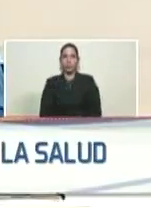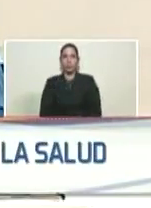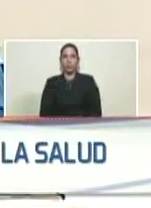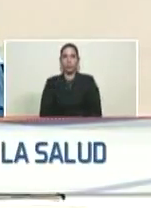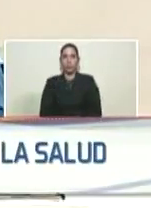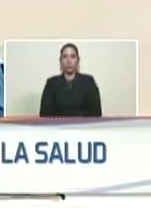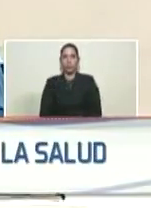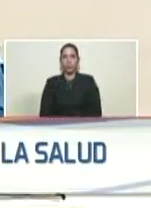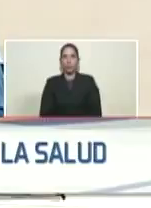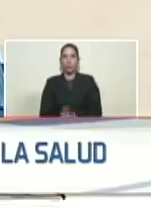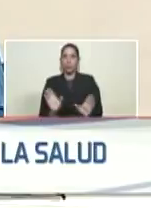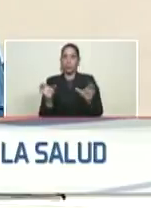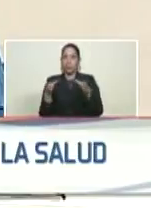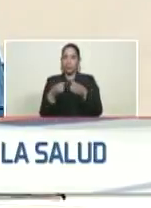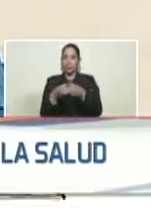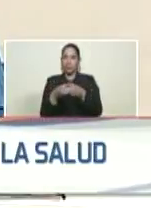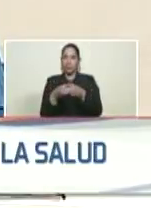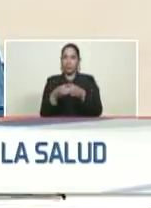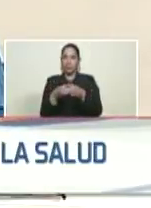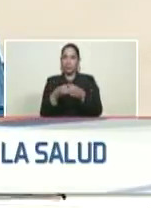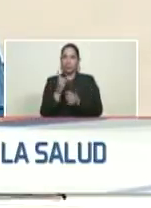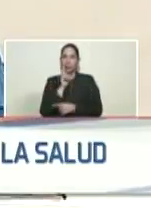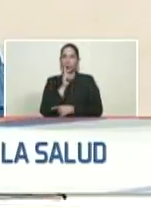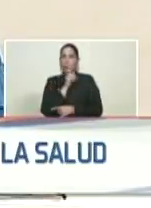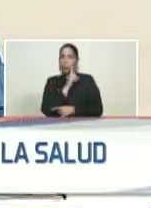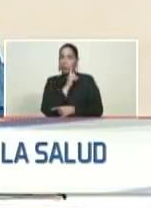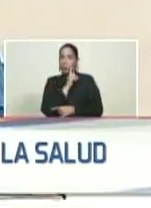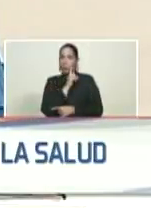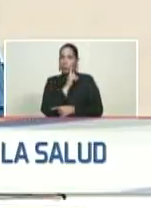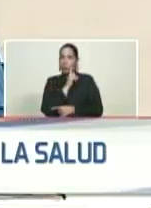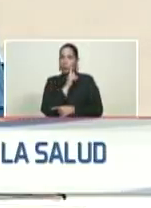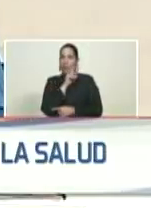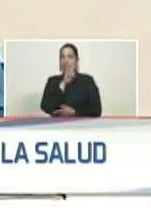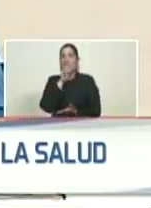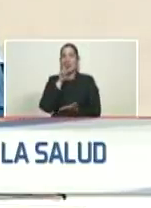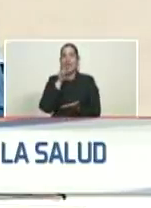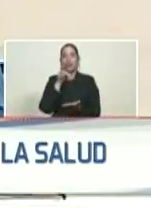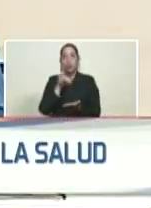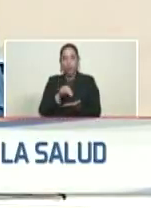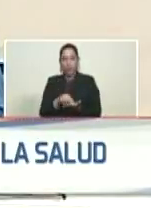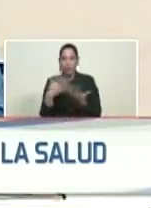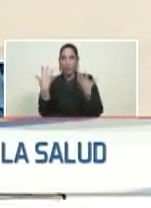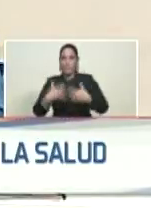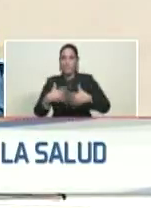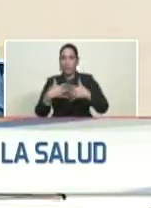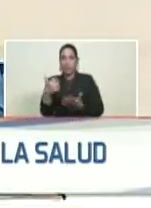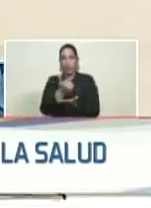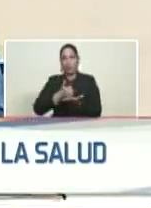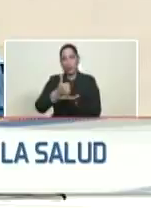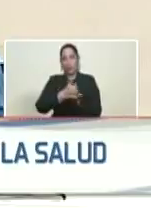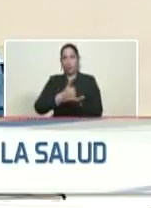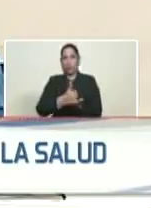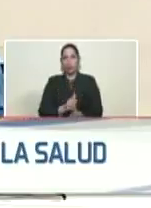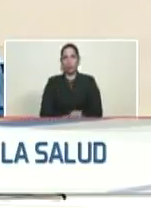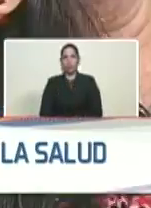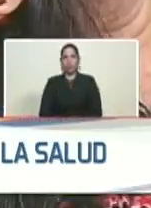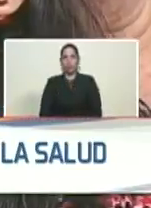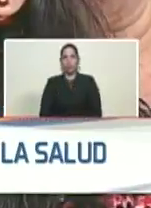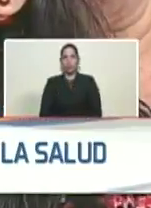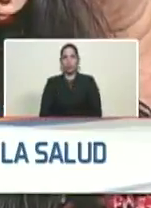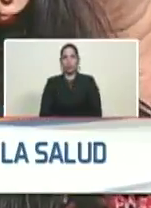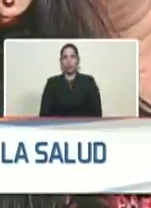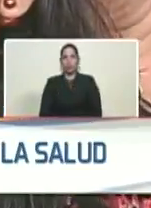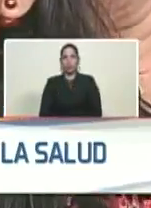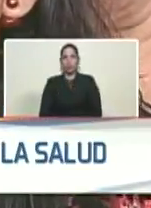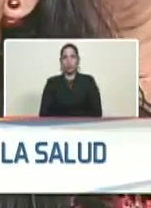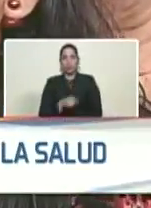al sector que llama Nilde nacionalista de los empresarios farmacéuticos. Y